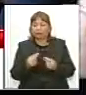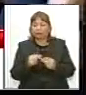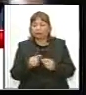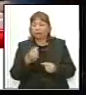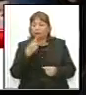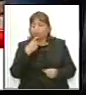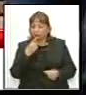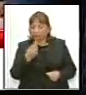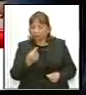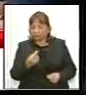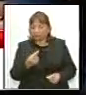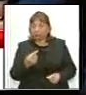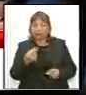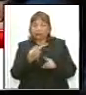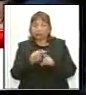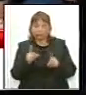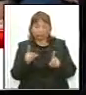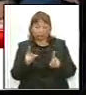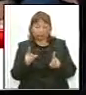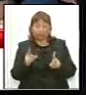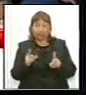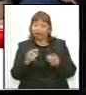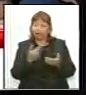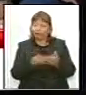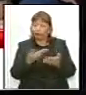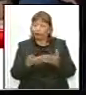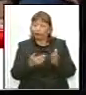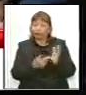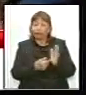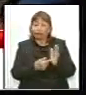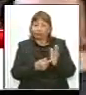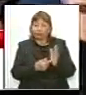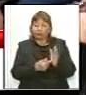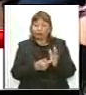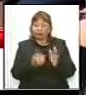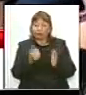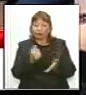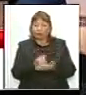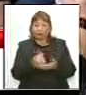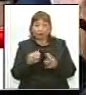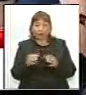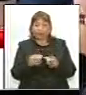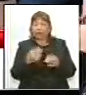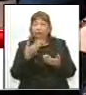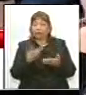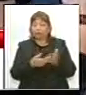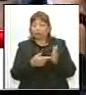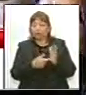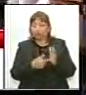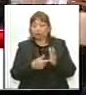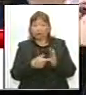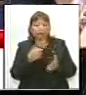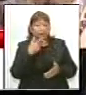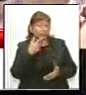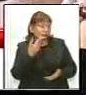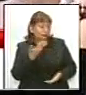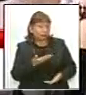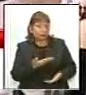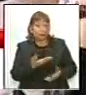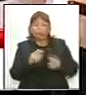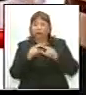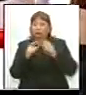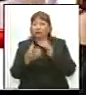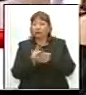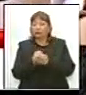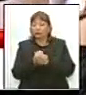Entonces, esa es la diferencia, es una diferencia sustancial. La sentencia del Tribunal Constitucional ha señalado, como bien ha señalado algunos